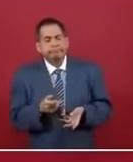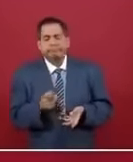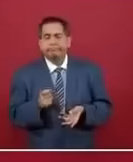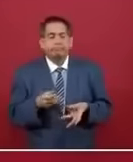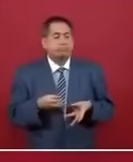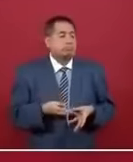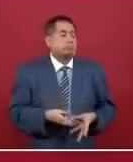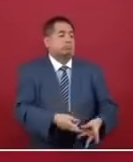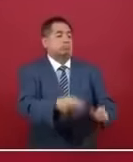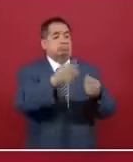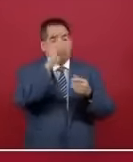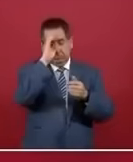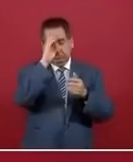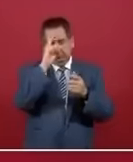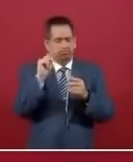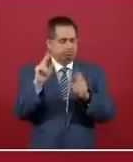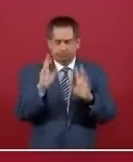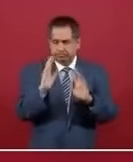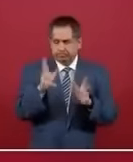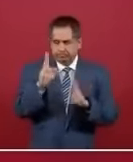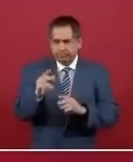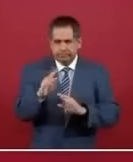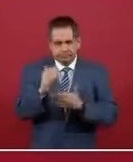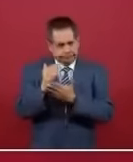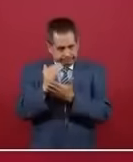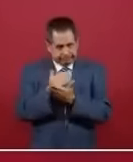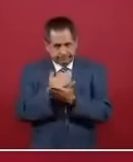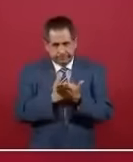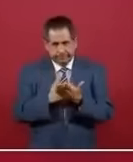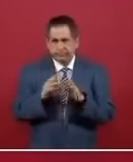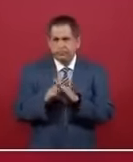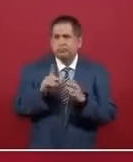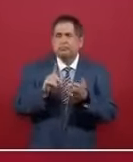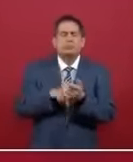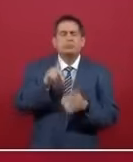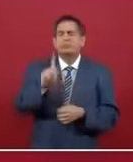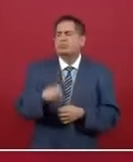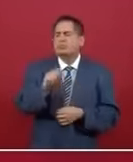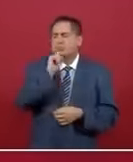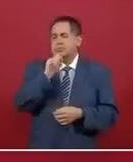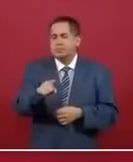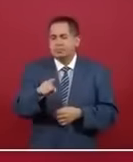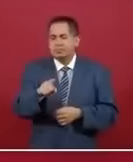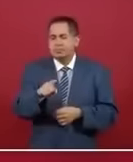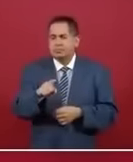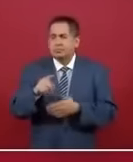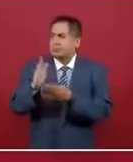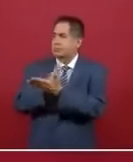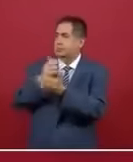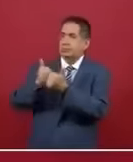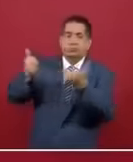el gasto, la inversión de estos organismos. Es como los organismos